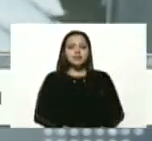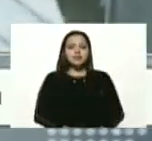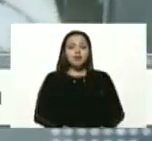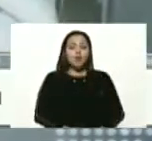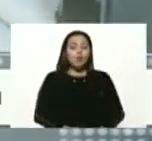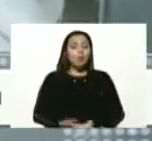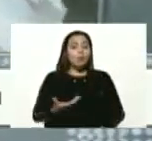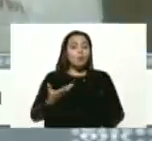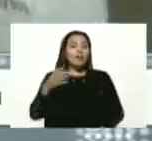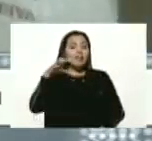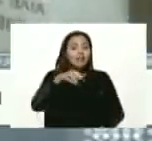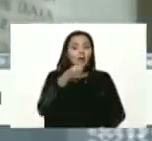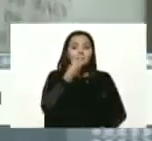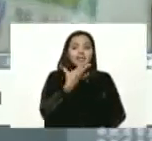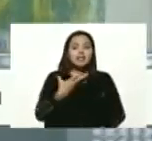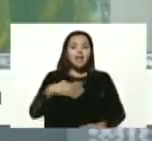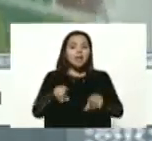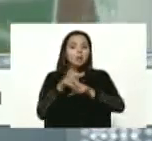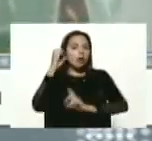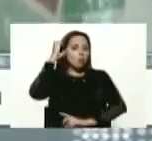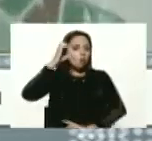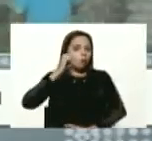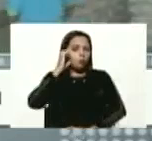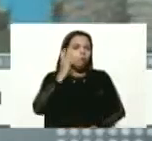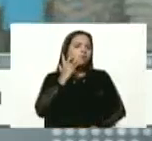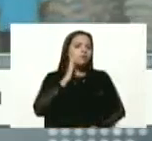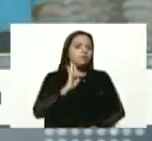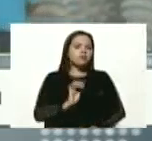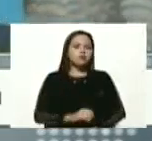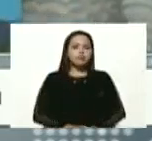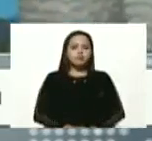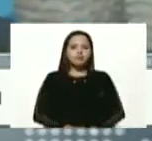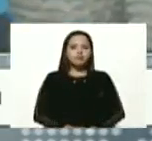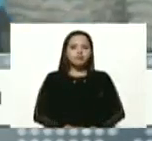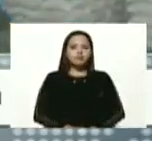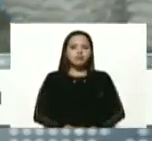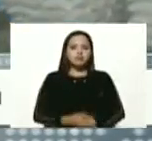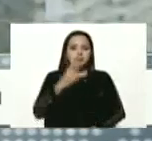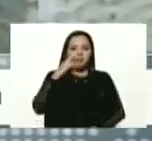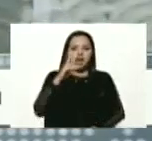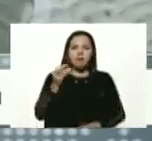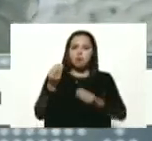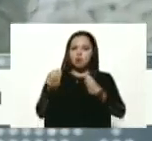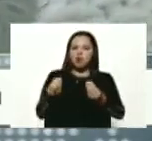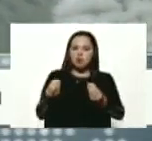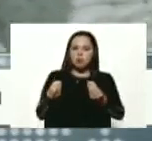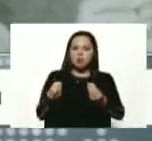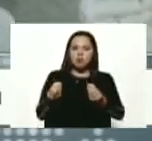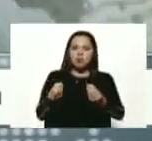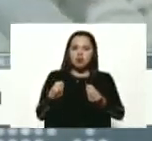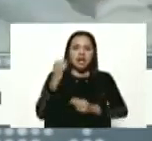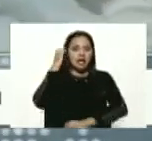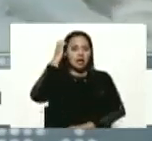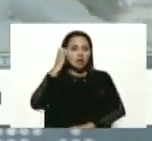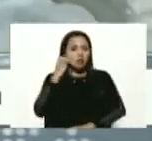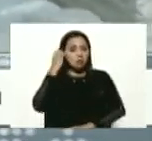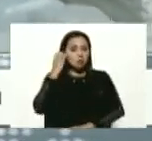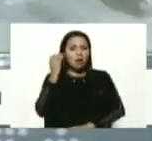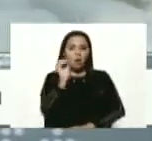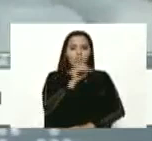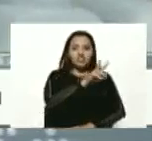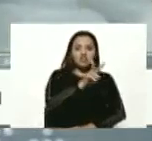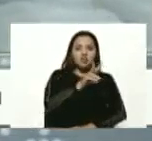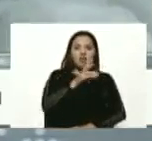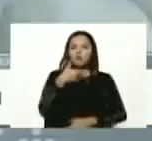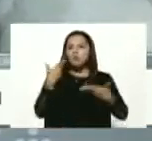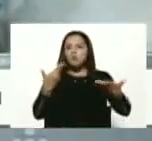bienestar europeo. Bueno, veamos cuál es más garantista, cuál es más profundo,